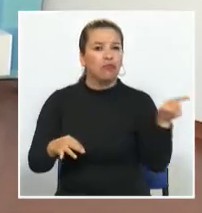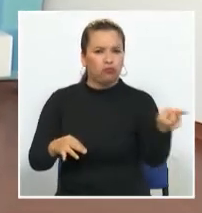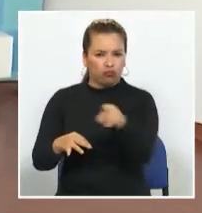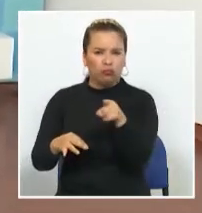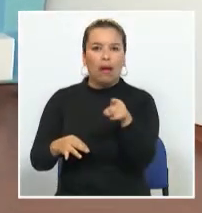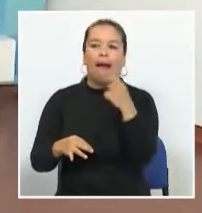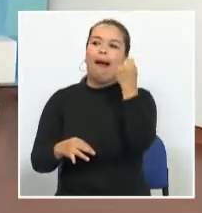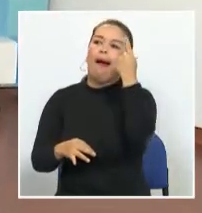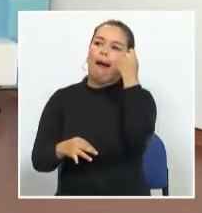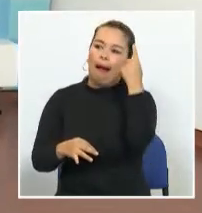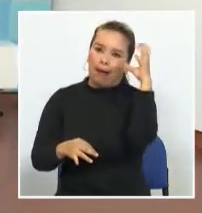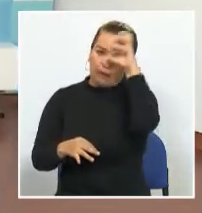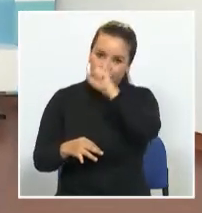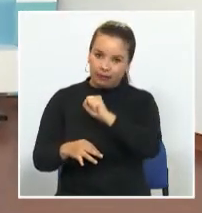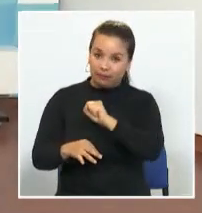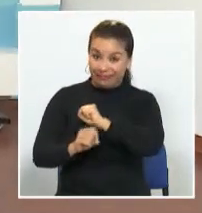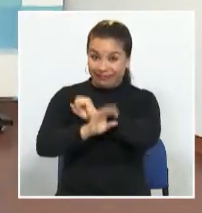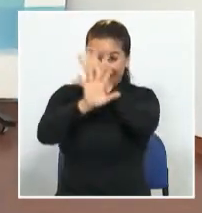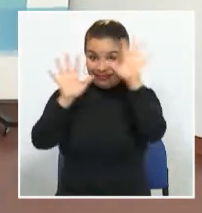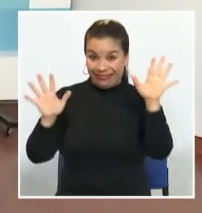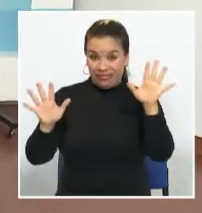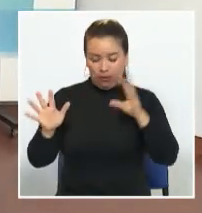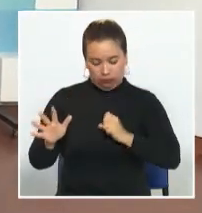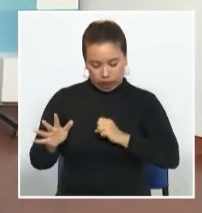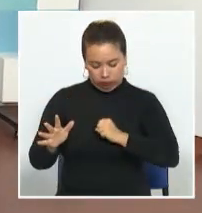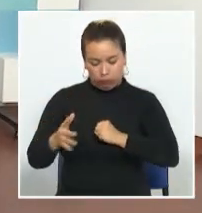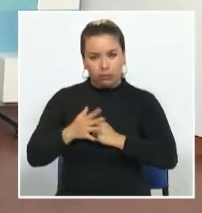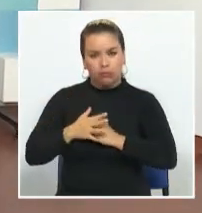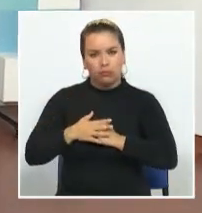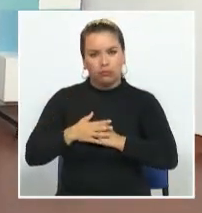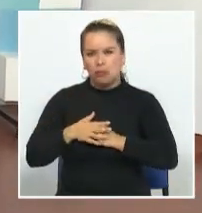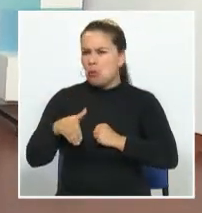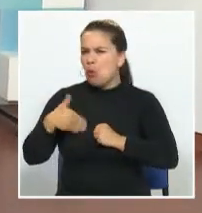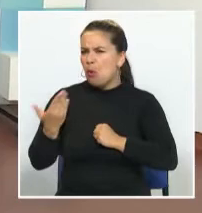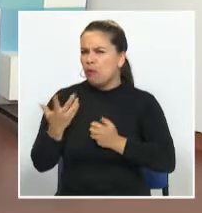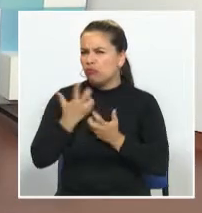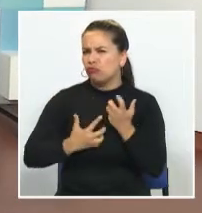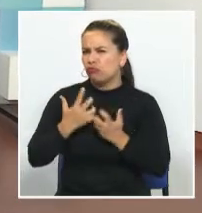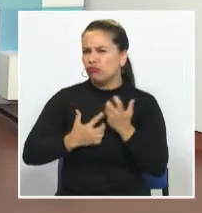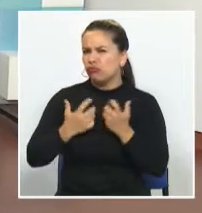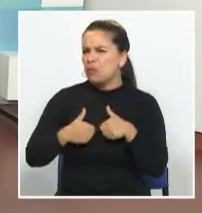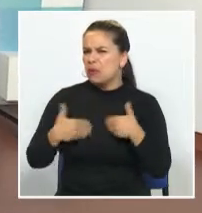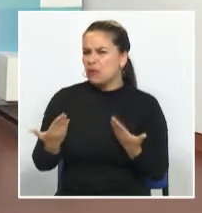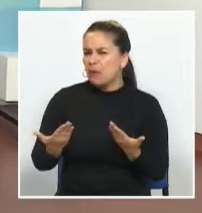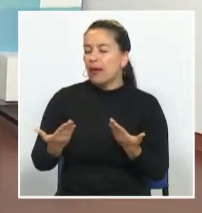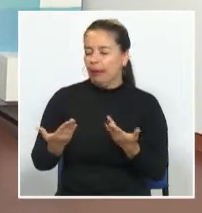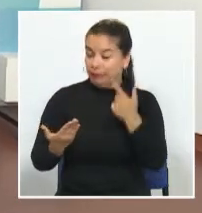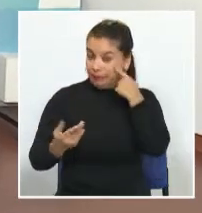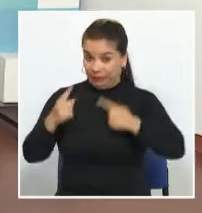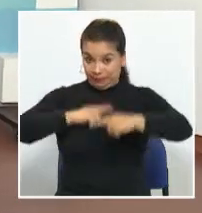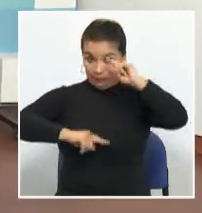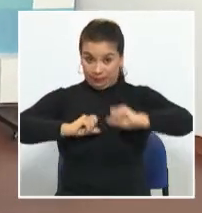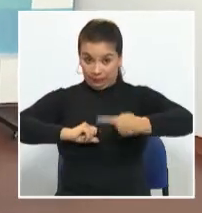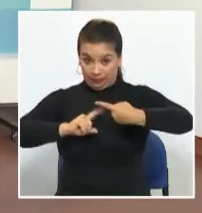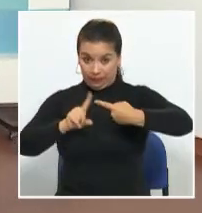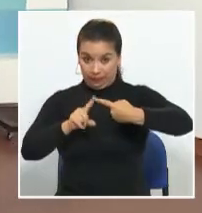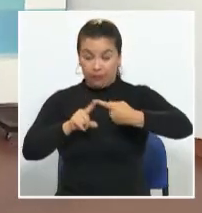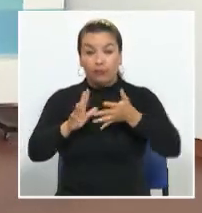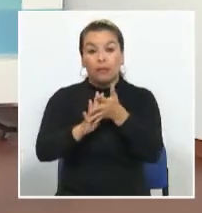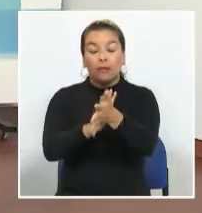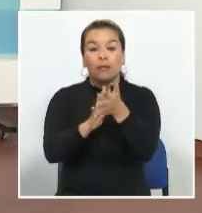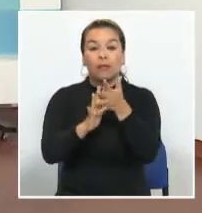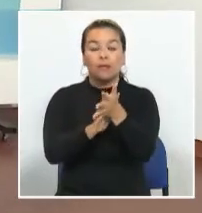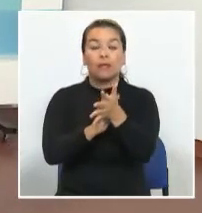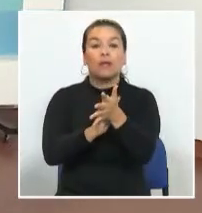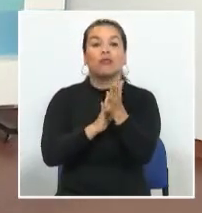comprendamos cómo es el funcionamiento del corazón, primero tenemos que contarles que es una